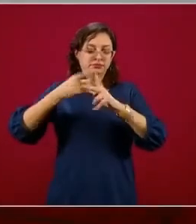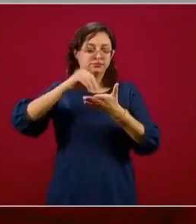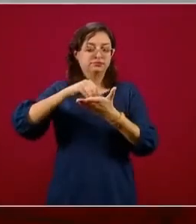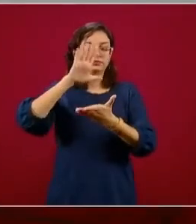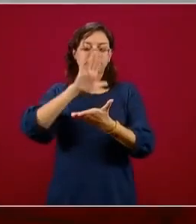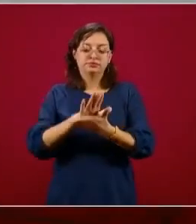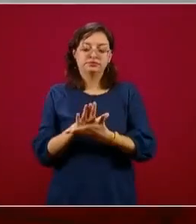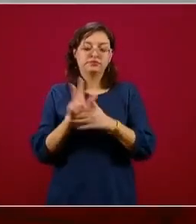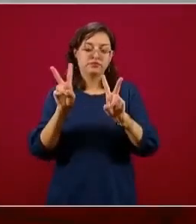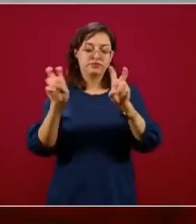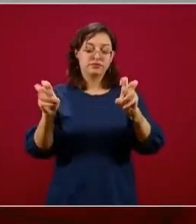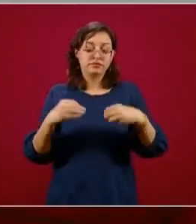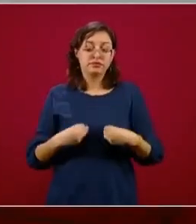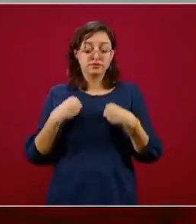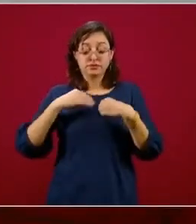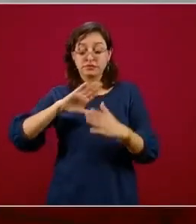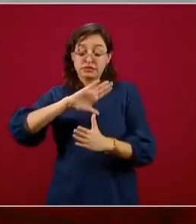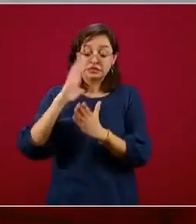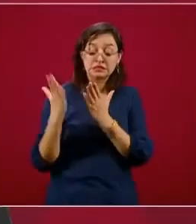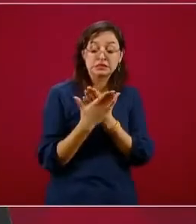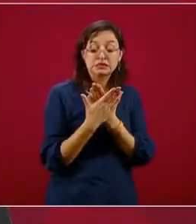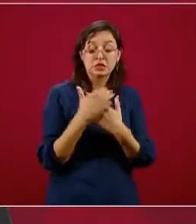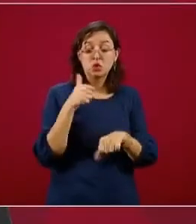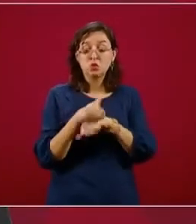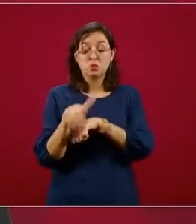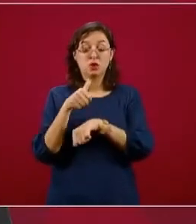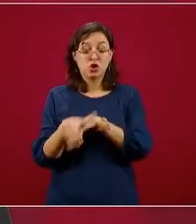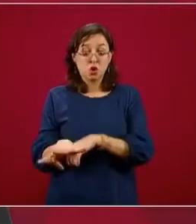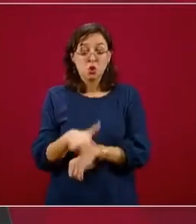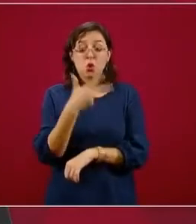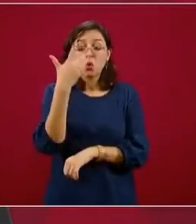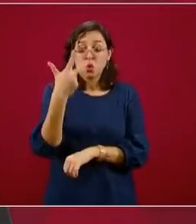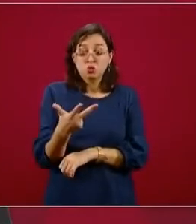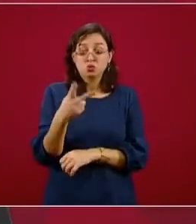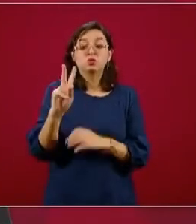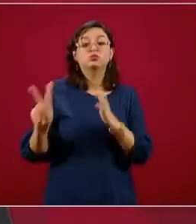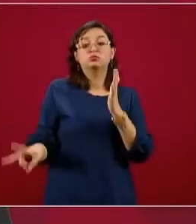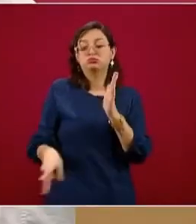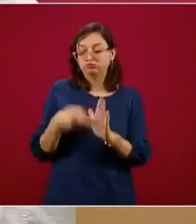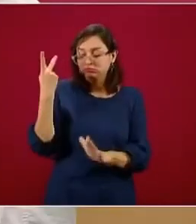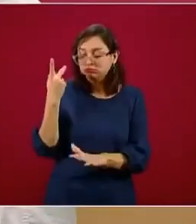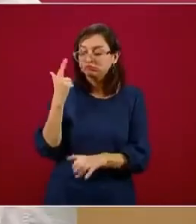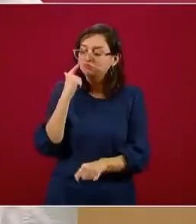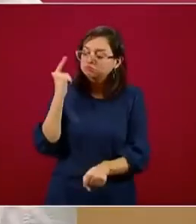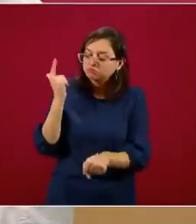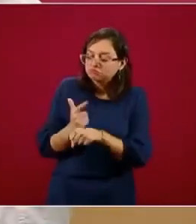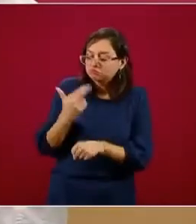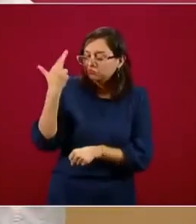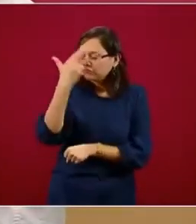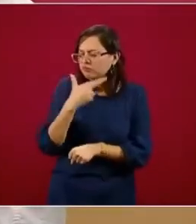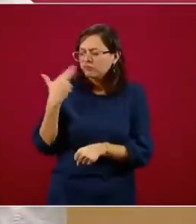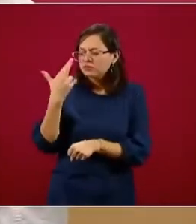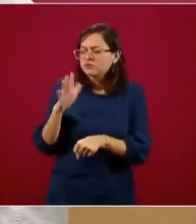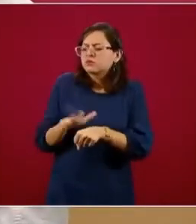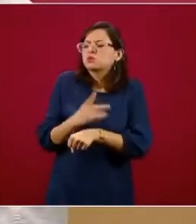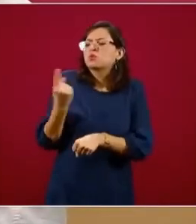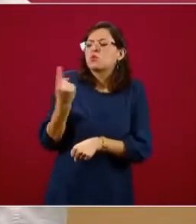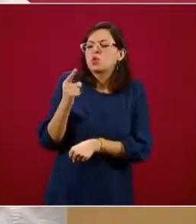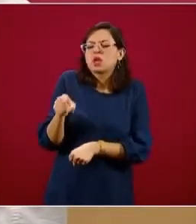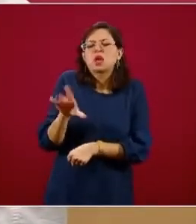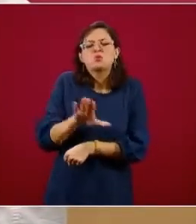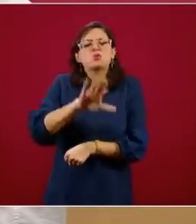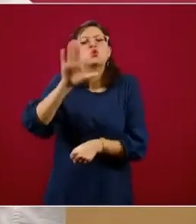estadísticas vitales, y el anexo 8 es para rectificar o ratificar los elementos de juicio sobre la